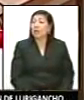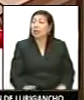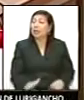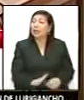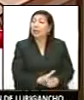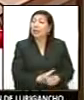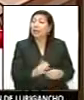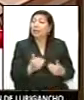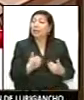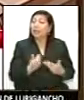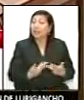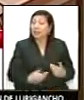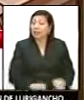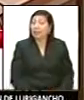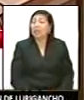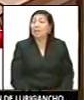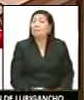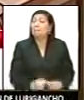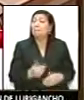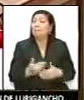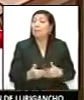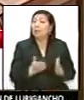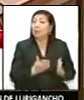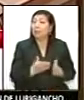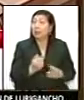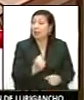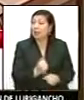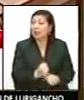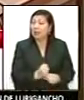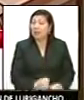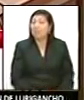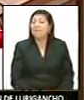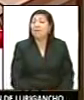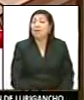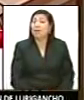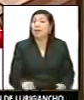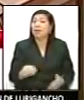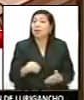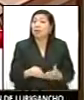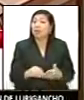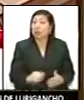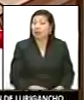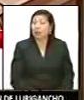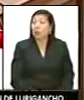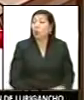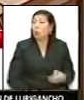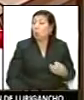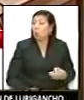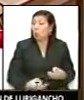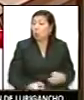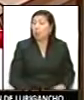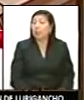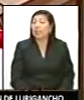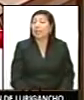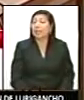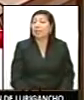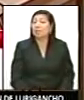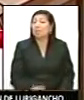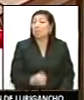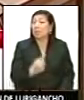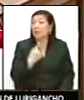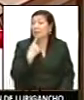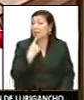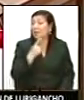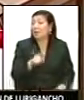este decreto legislativo, más allá de los argumentos laborales, incluso de los argumentos jurídicos bien